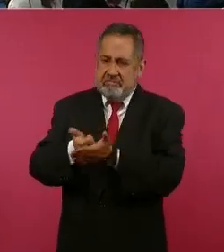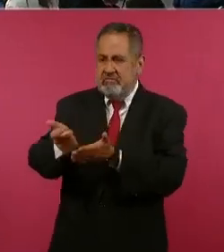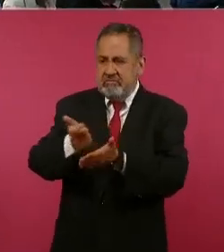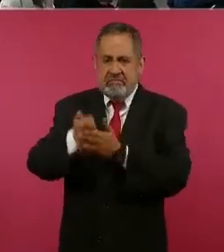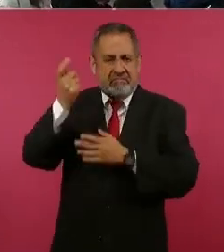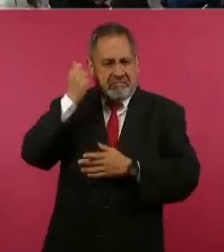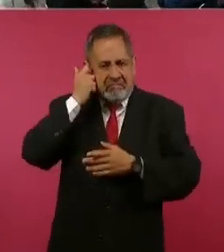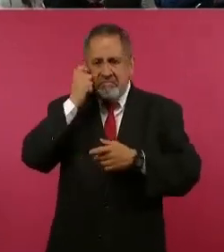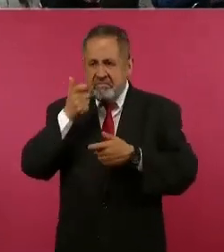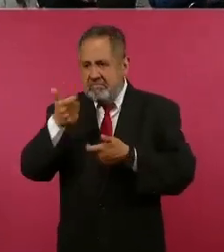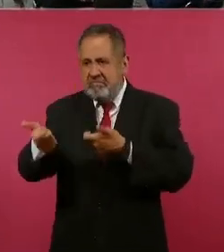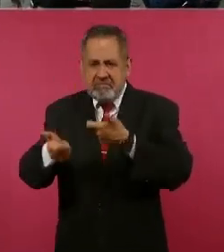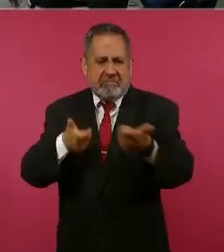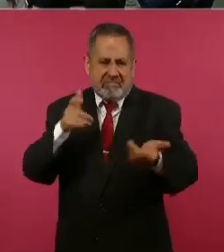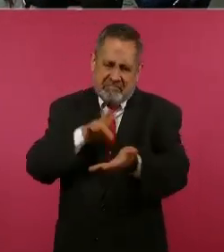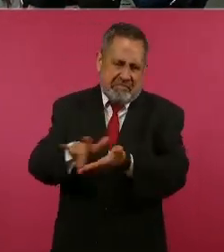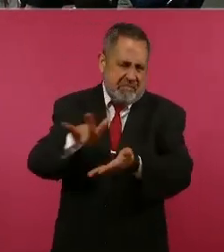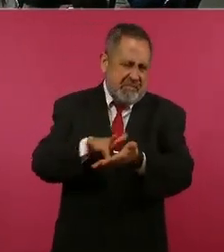Y les puedo decir